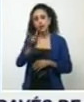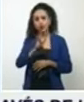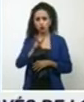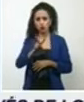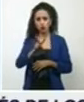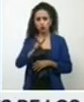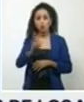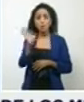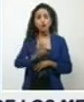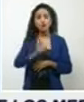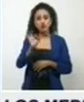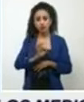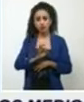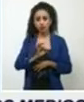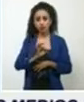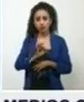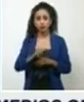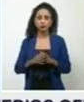4,22%,